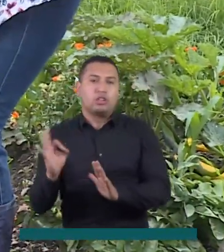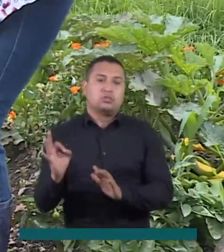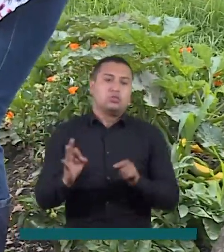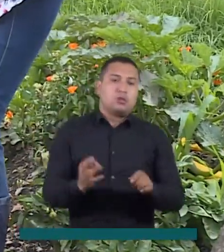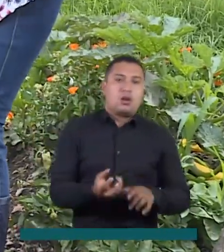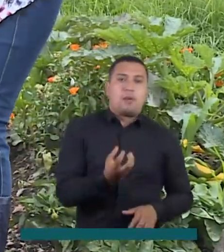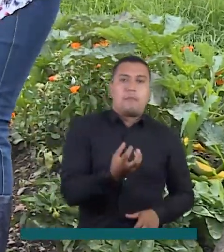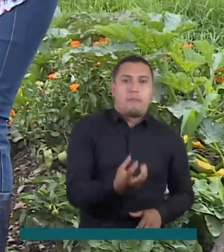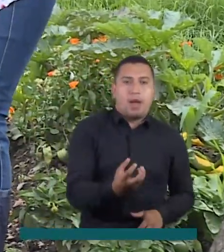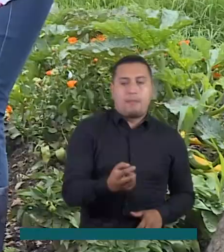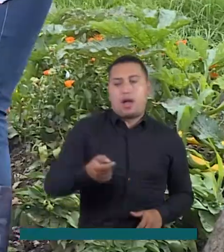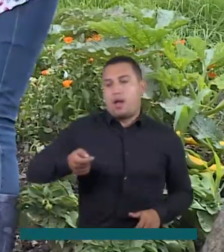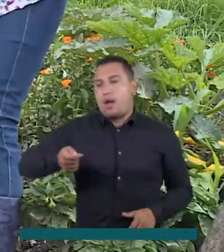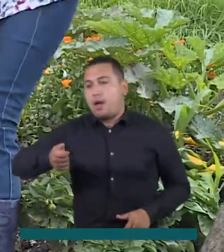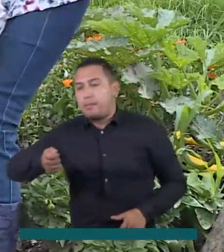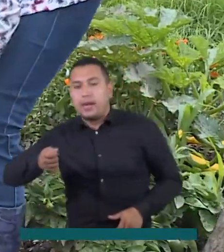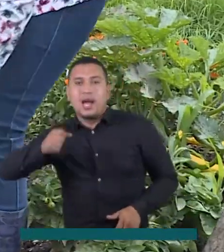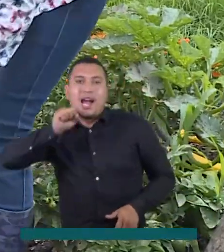zanahoria.